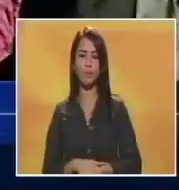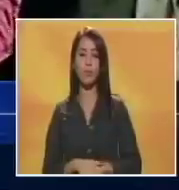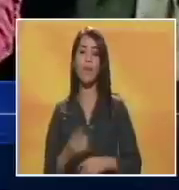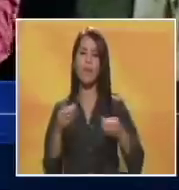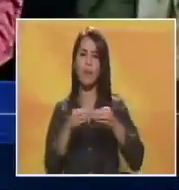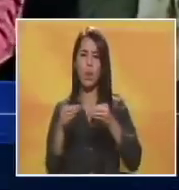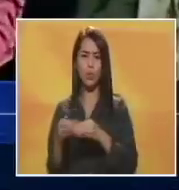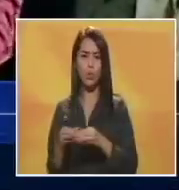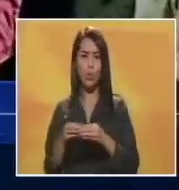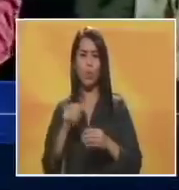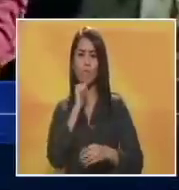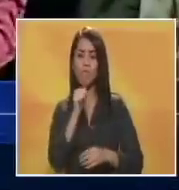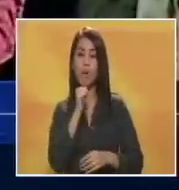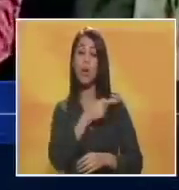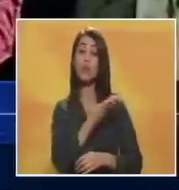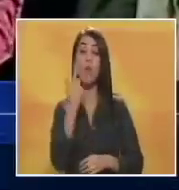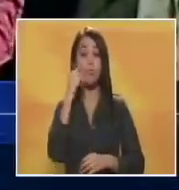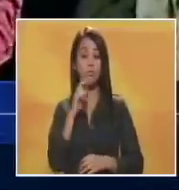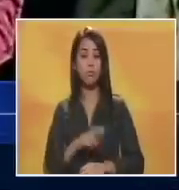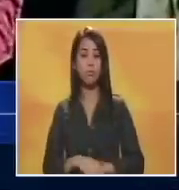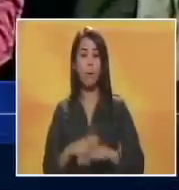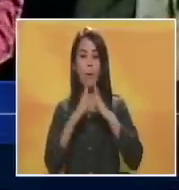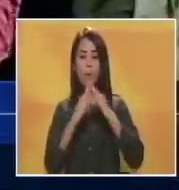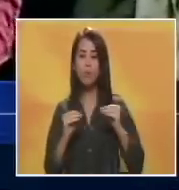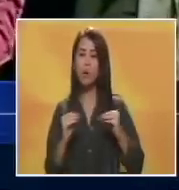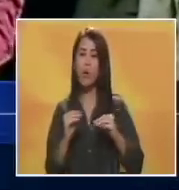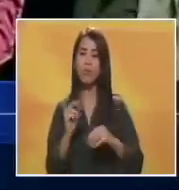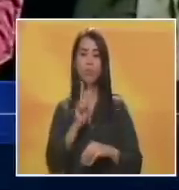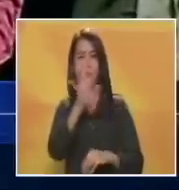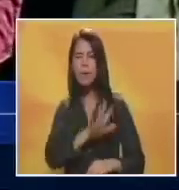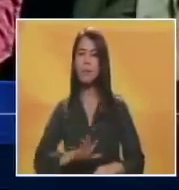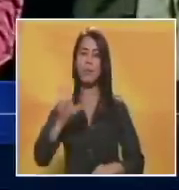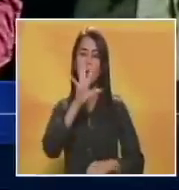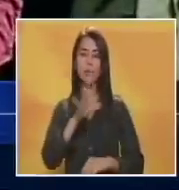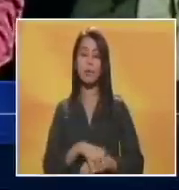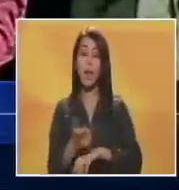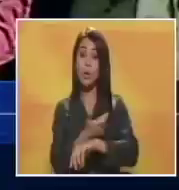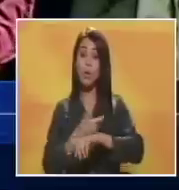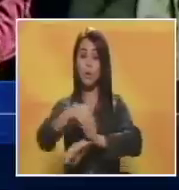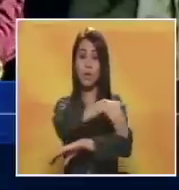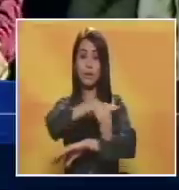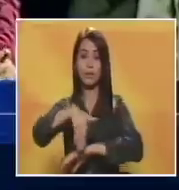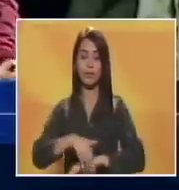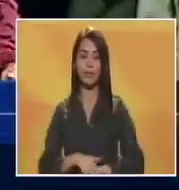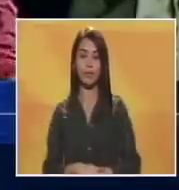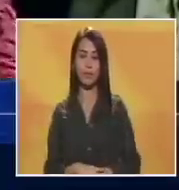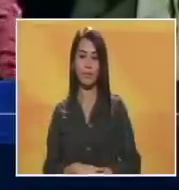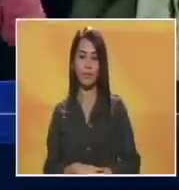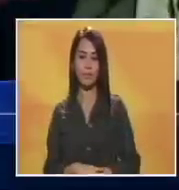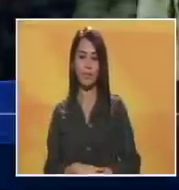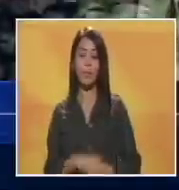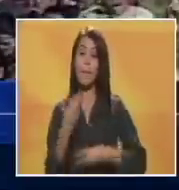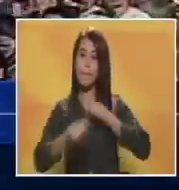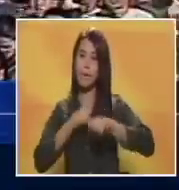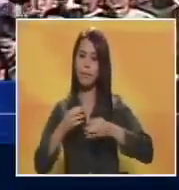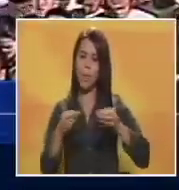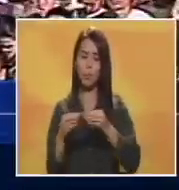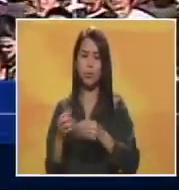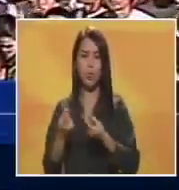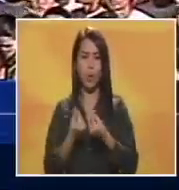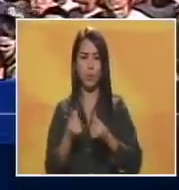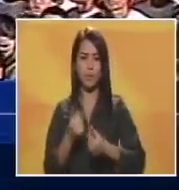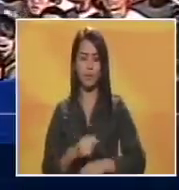la palabra empeñada y me dedicaré por entero a la recuperación del crecimiento económico, al